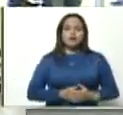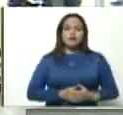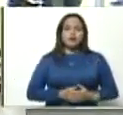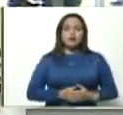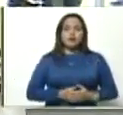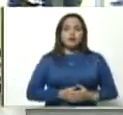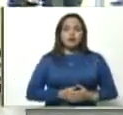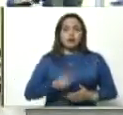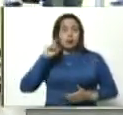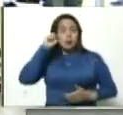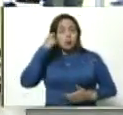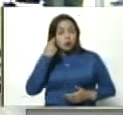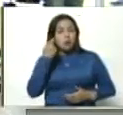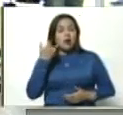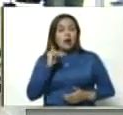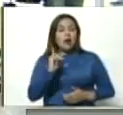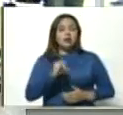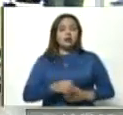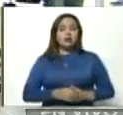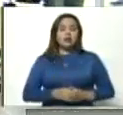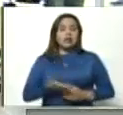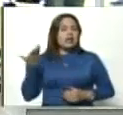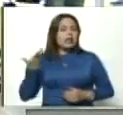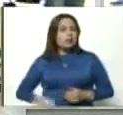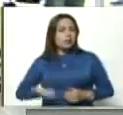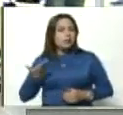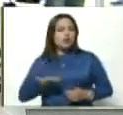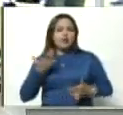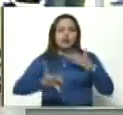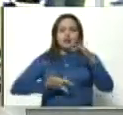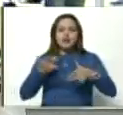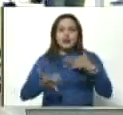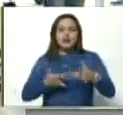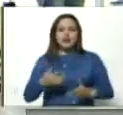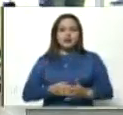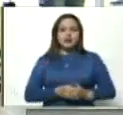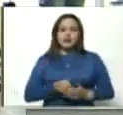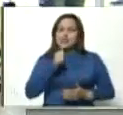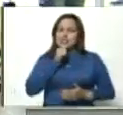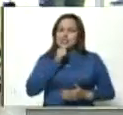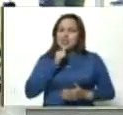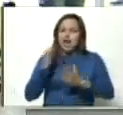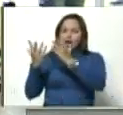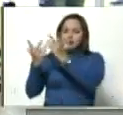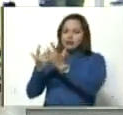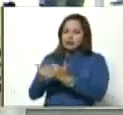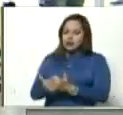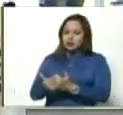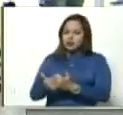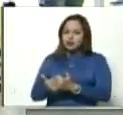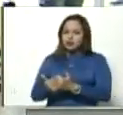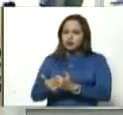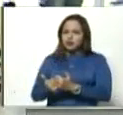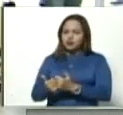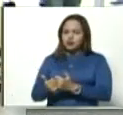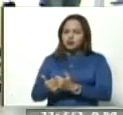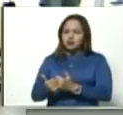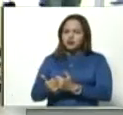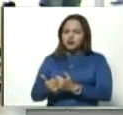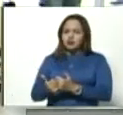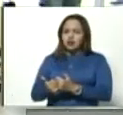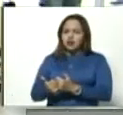momento, con una gran protagonista, que es la administración del